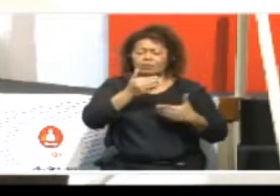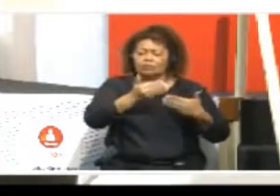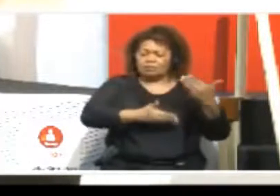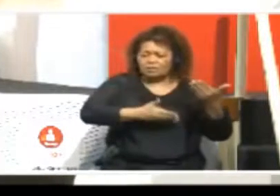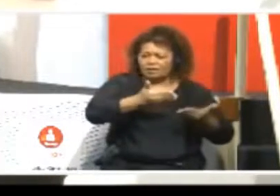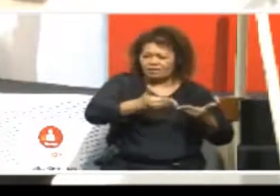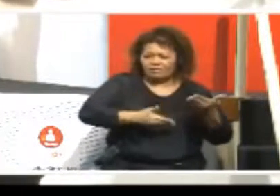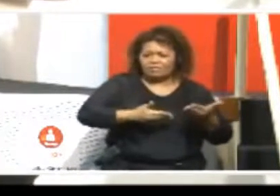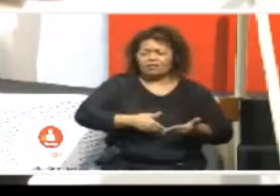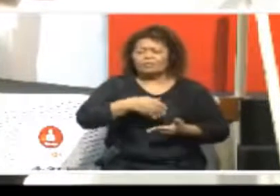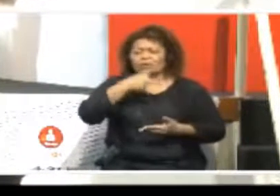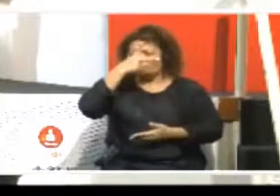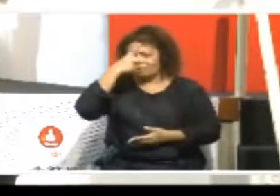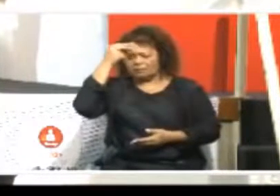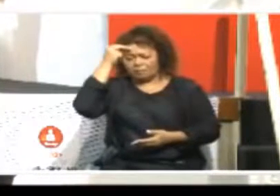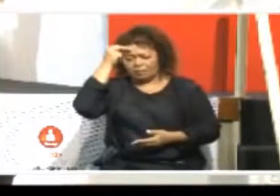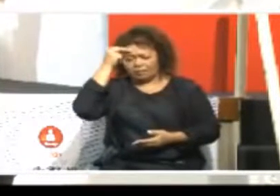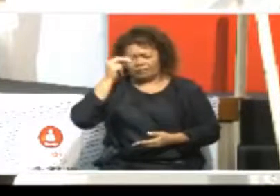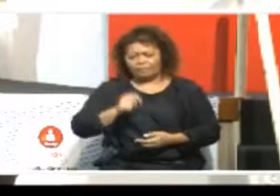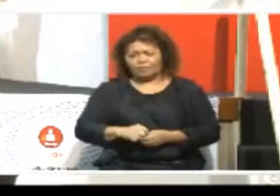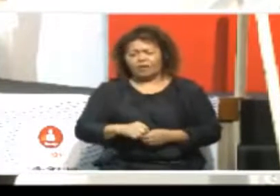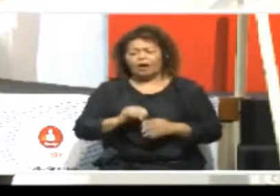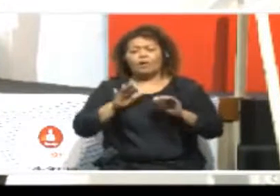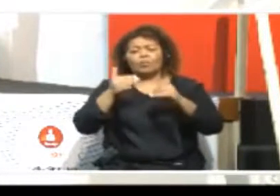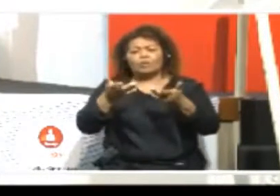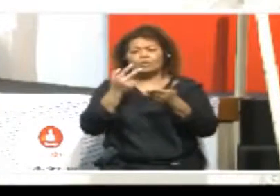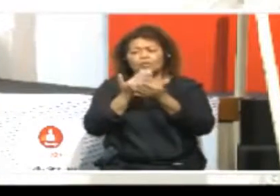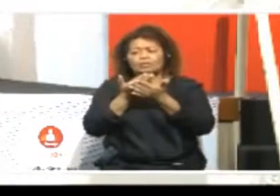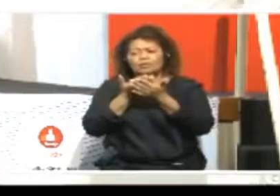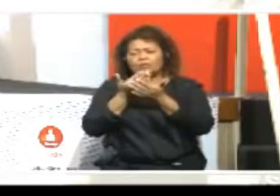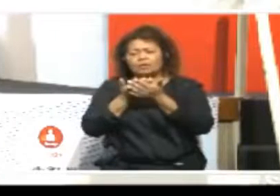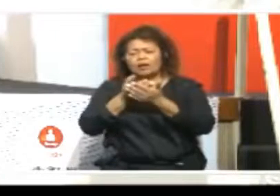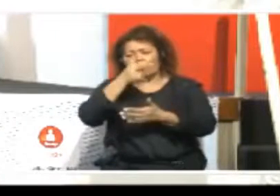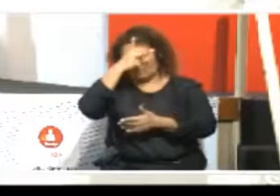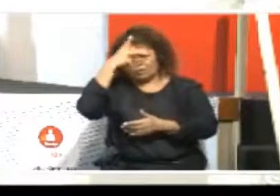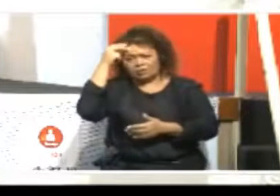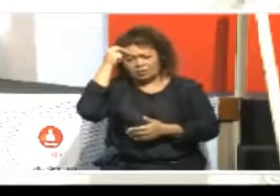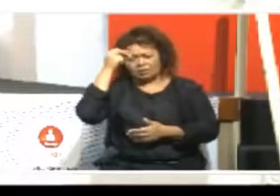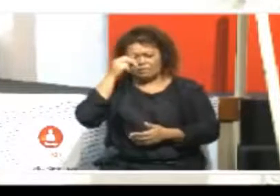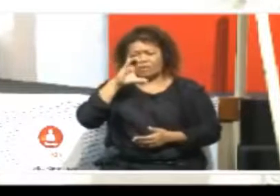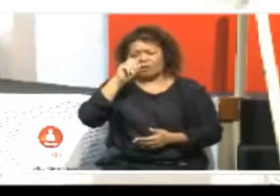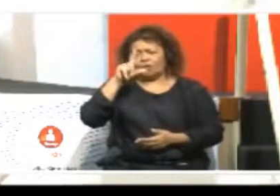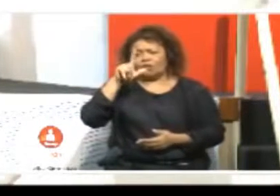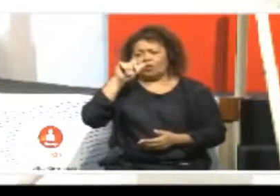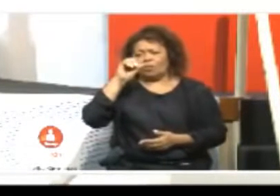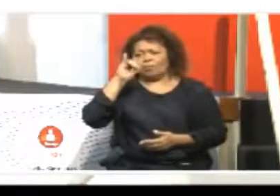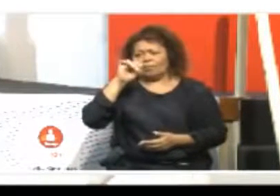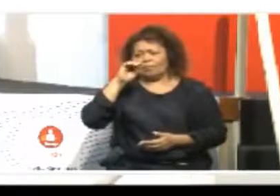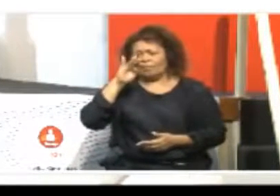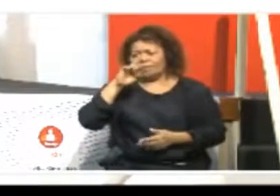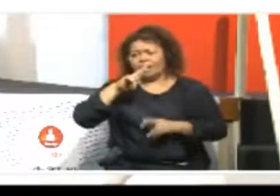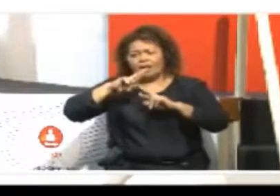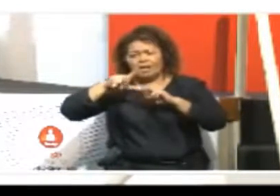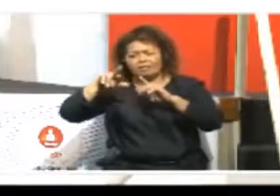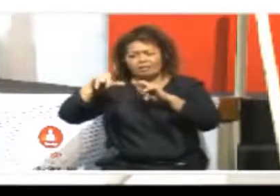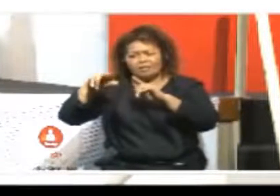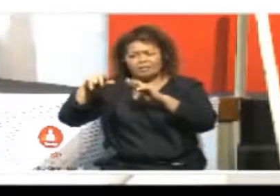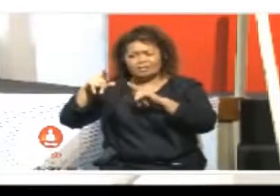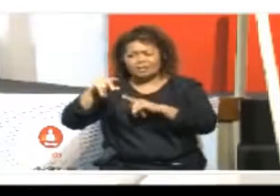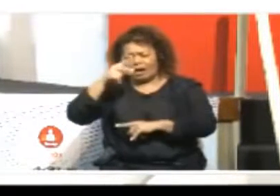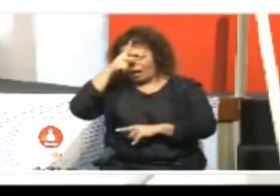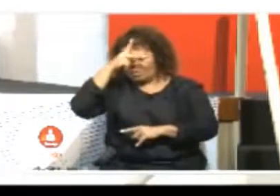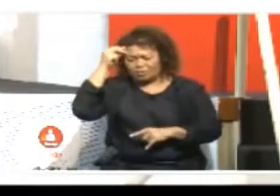embargo, cuando estudiamos los municipios en Colombia, vemos que hay muchísima variación. Hay municipios que se desempeñan súper